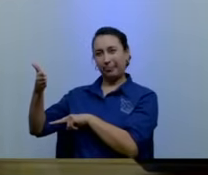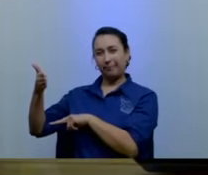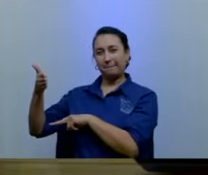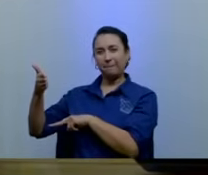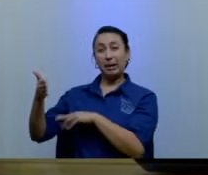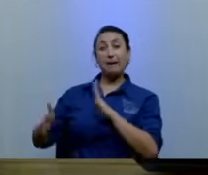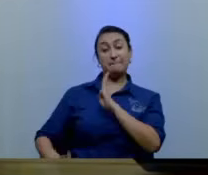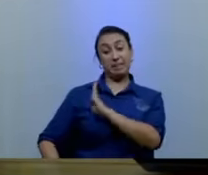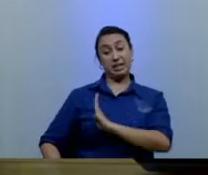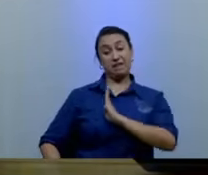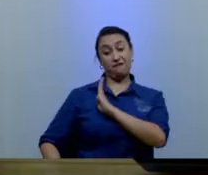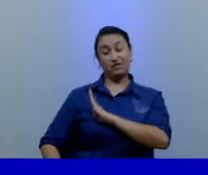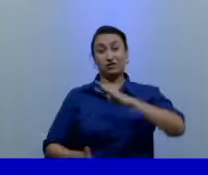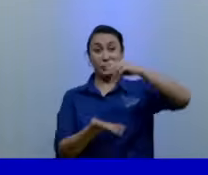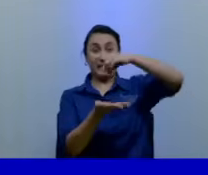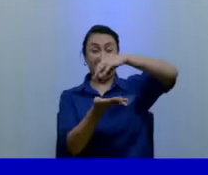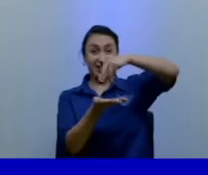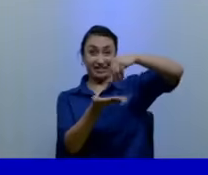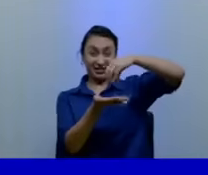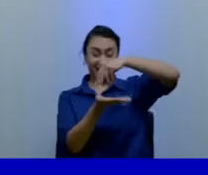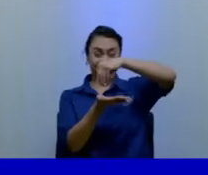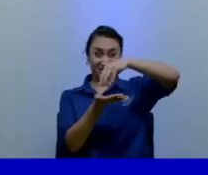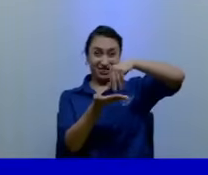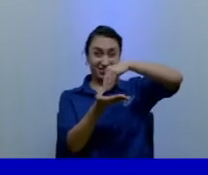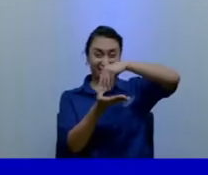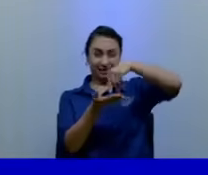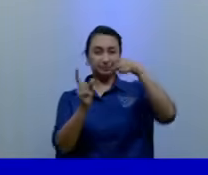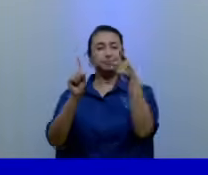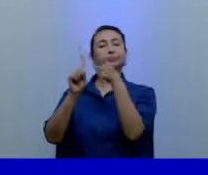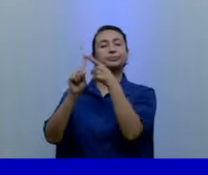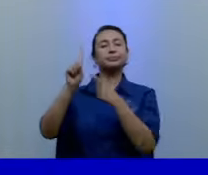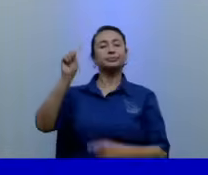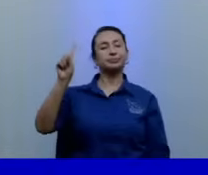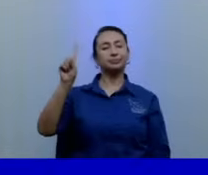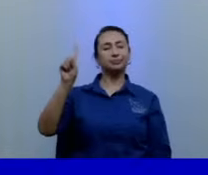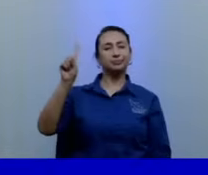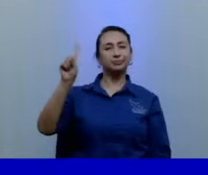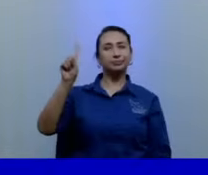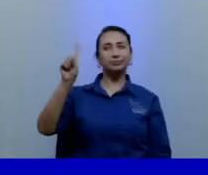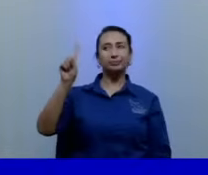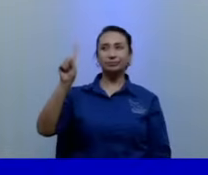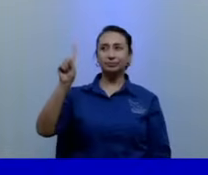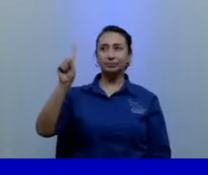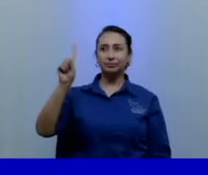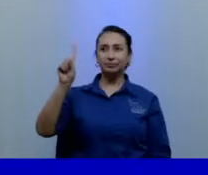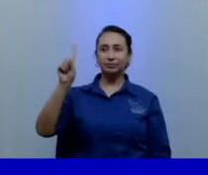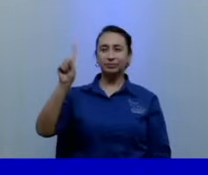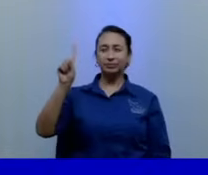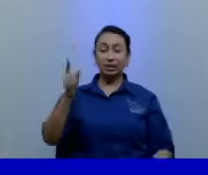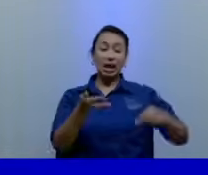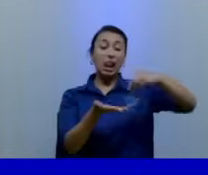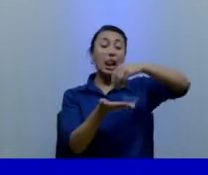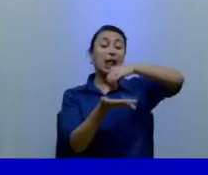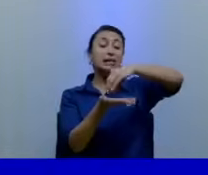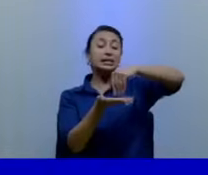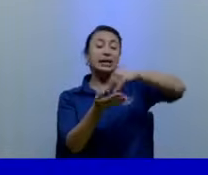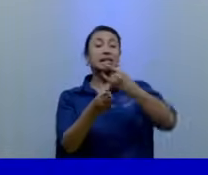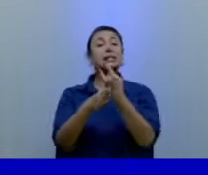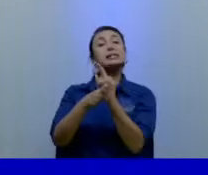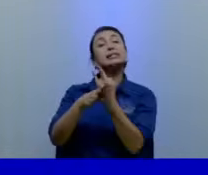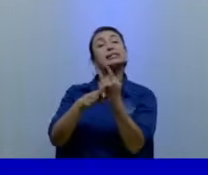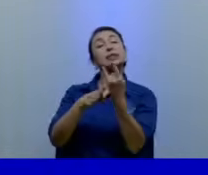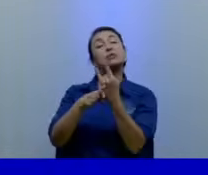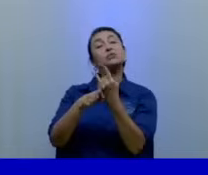sal. Su valor procedía del uso que se le daba. Es decir, para lo que se usaba, eso era lo